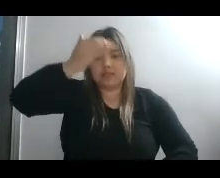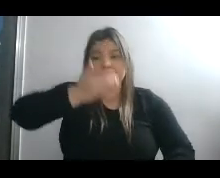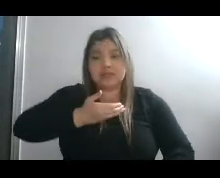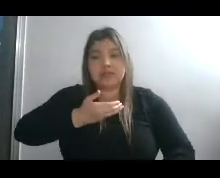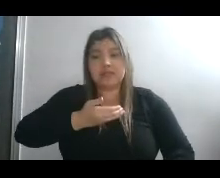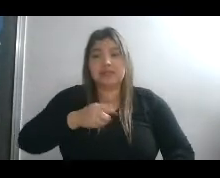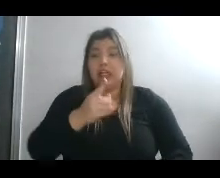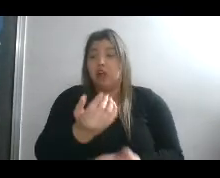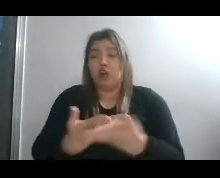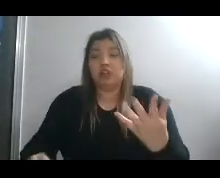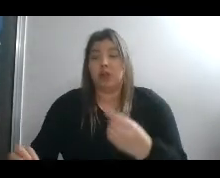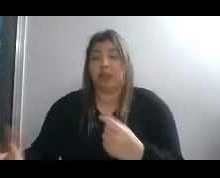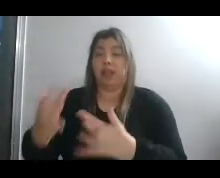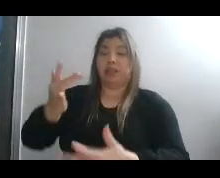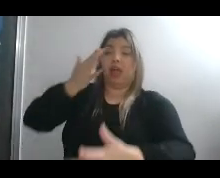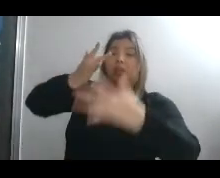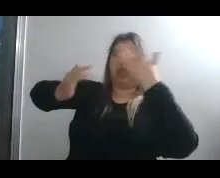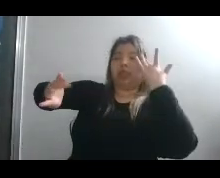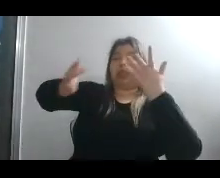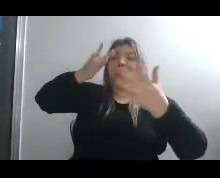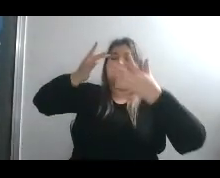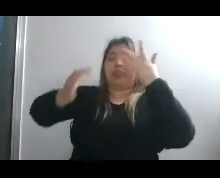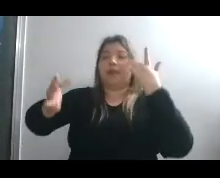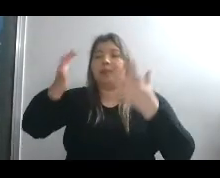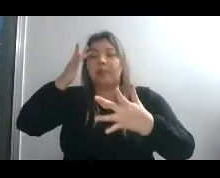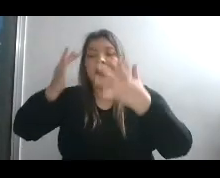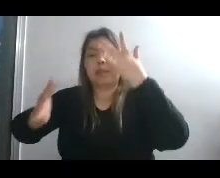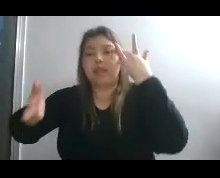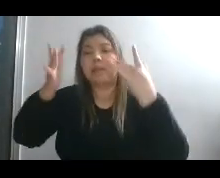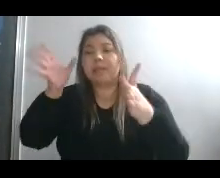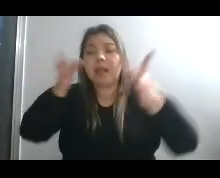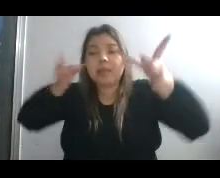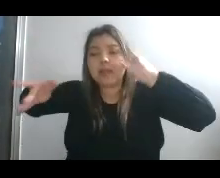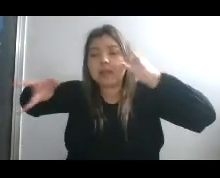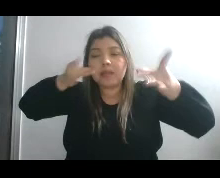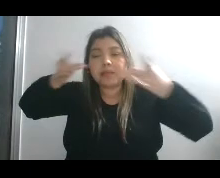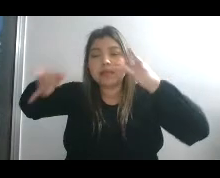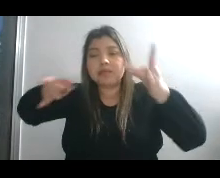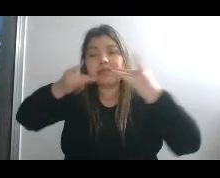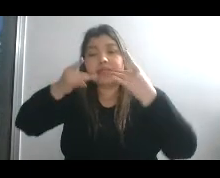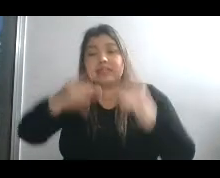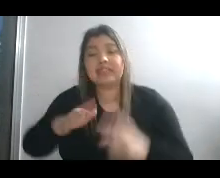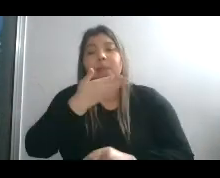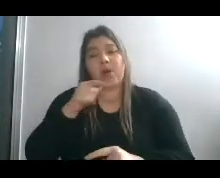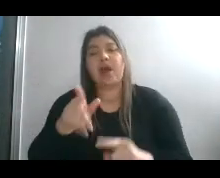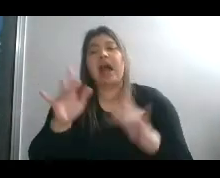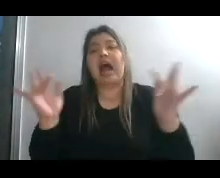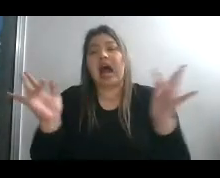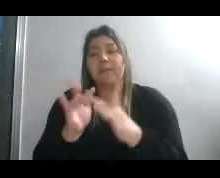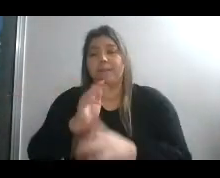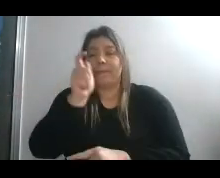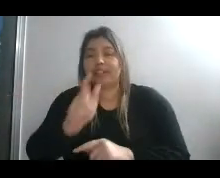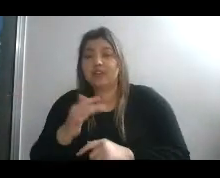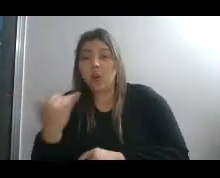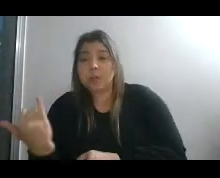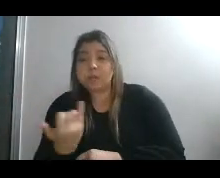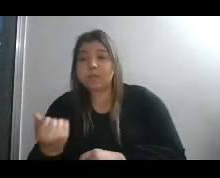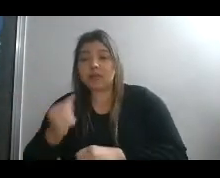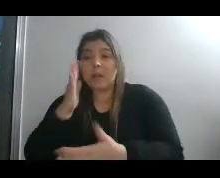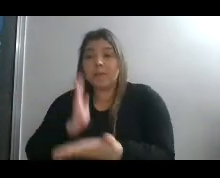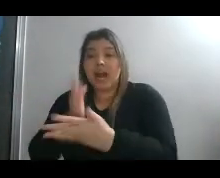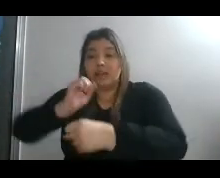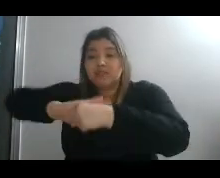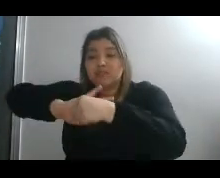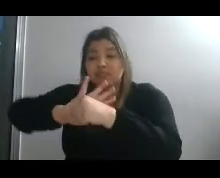fluidos contaminados. Se prefiere en la atención de pacientes COVID-19 porque me da una protección de la cara completa.